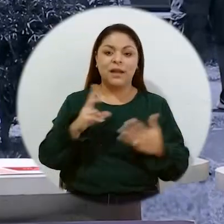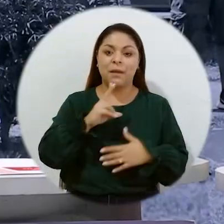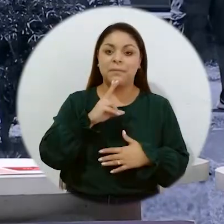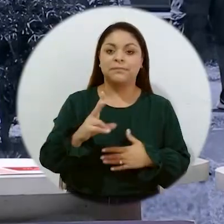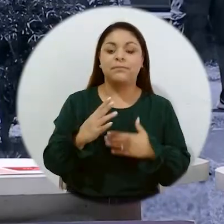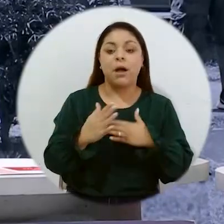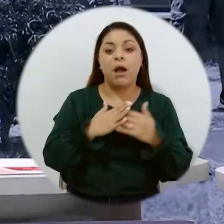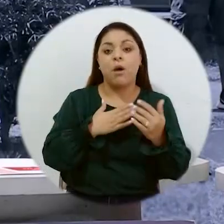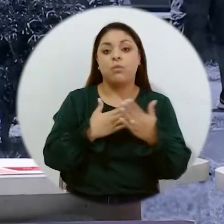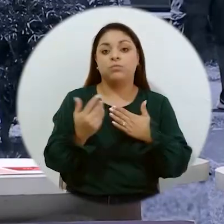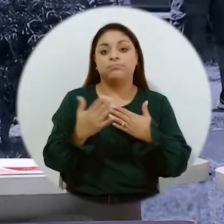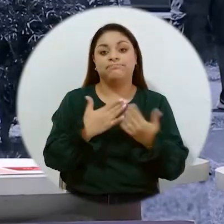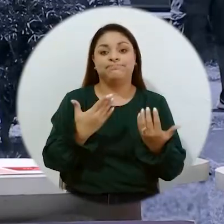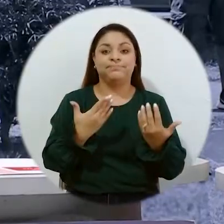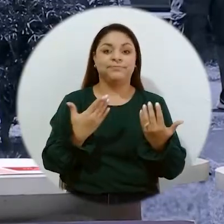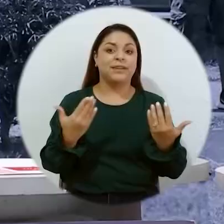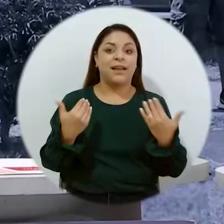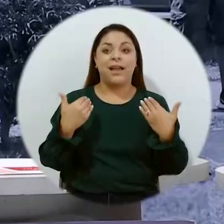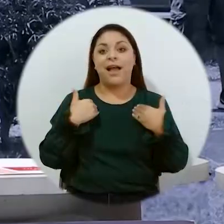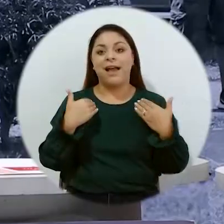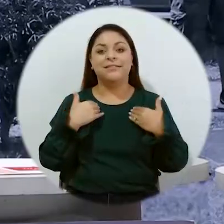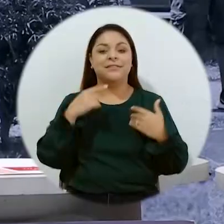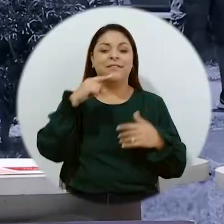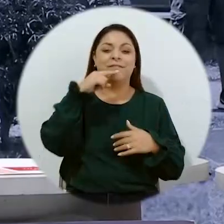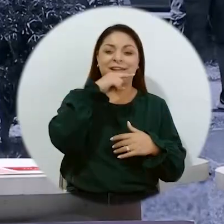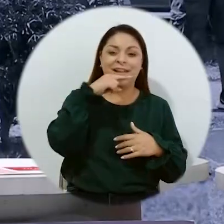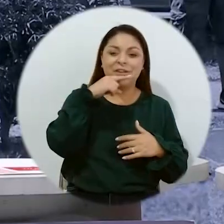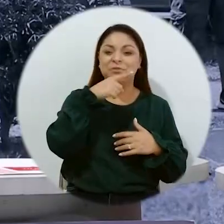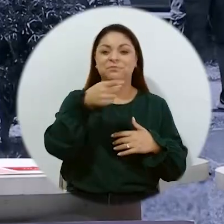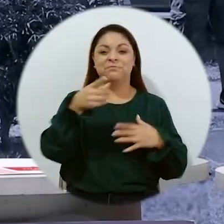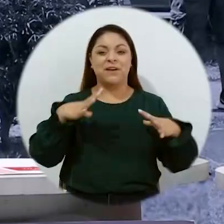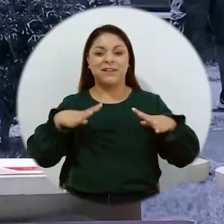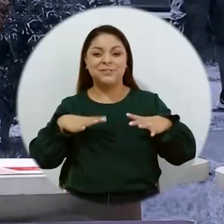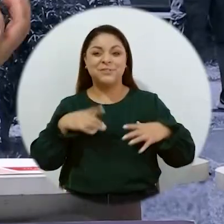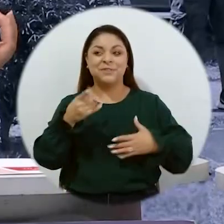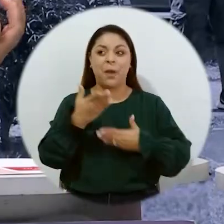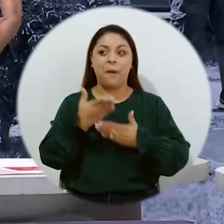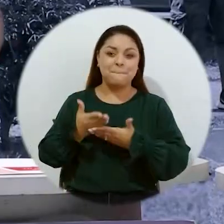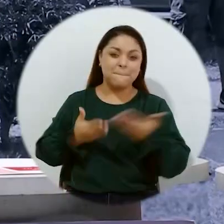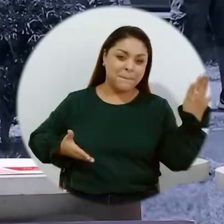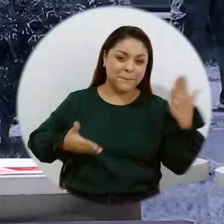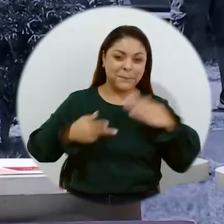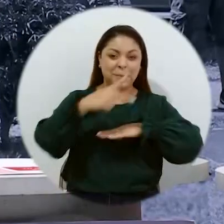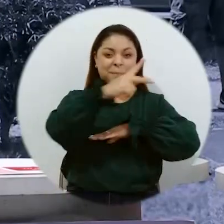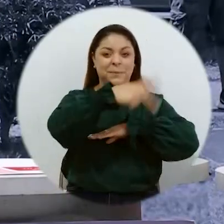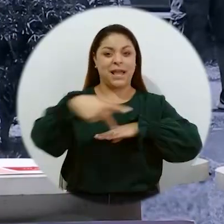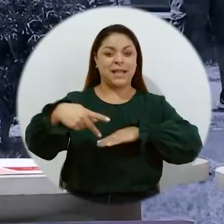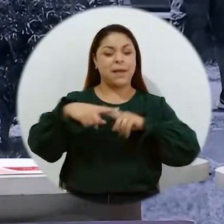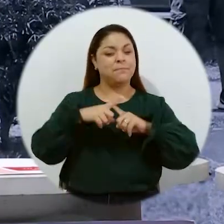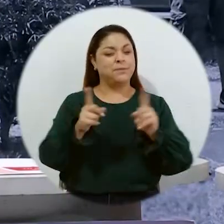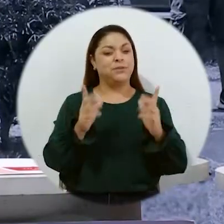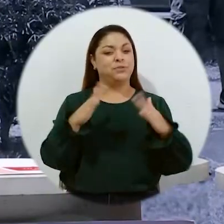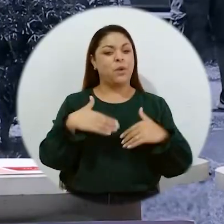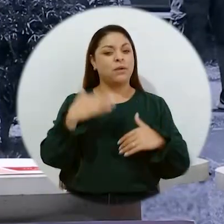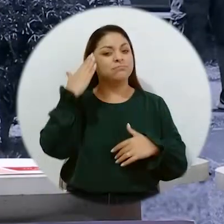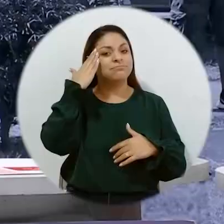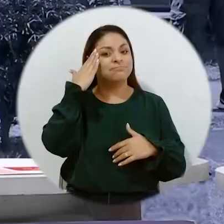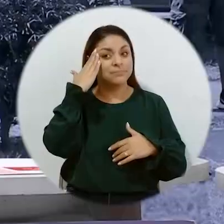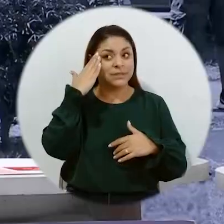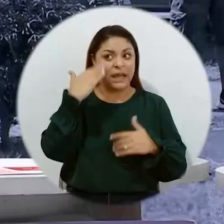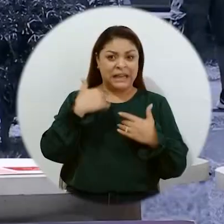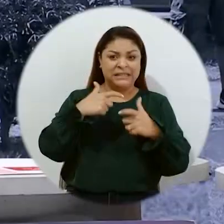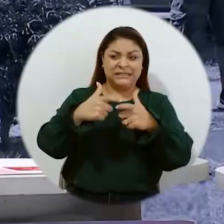que cada vez que tenemos un feriado de vacaciones, ¿verdad? Todo el mundo se va para la playa, no tenemos como esa conciencia de